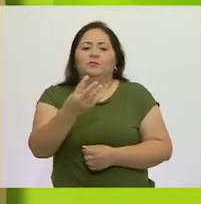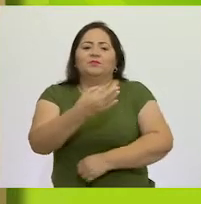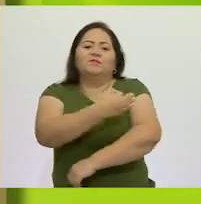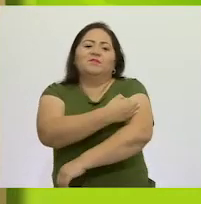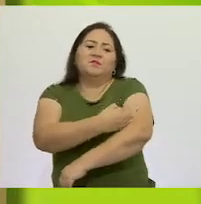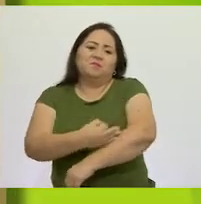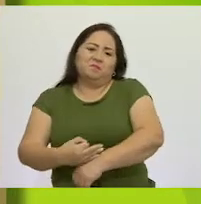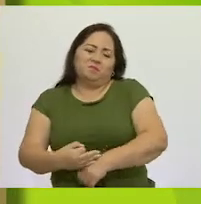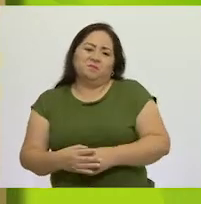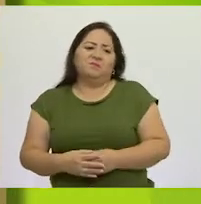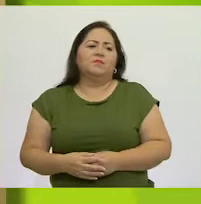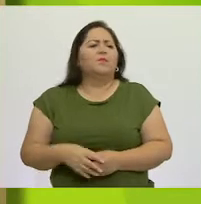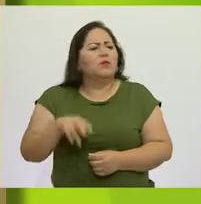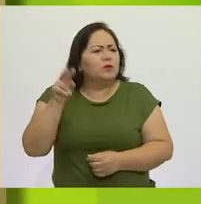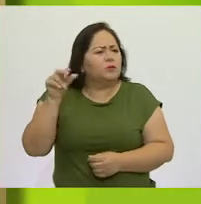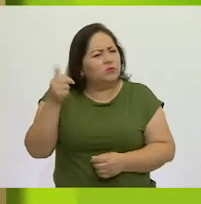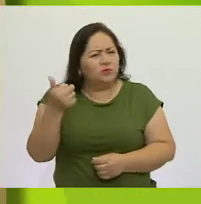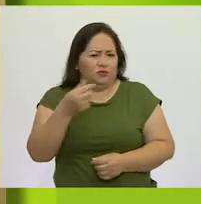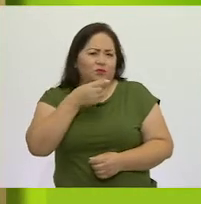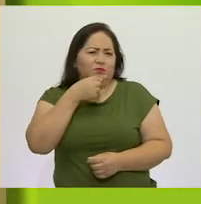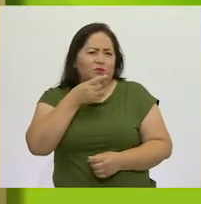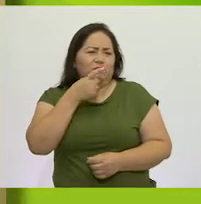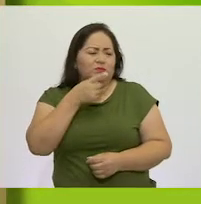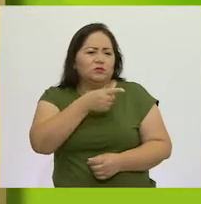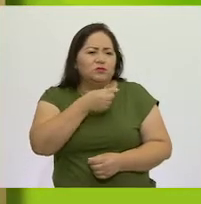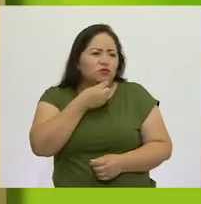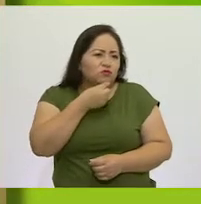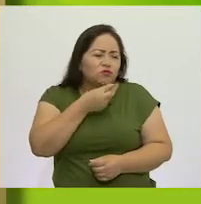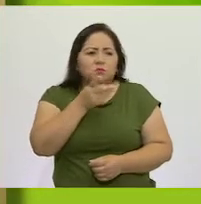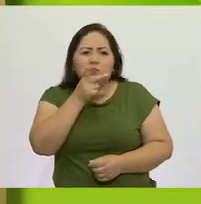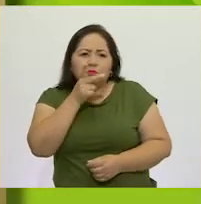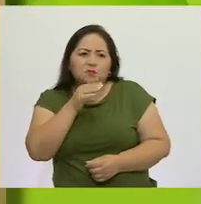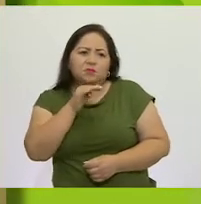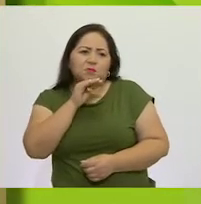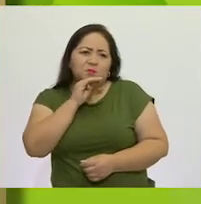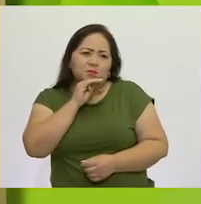familia. ¿Una niña y su papá?